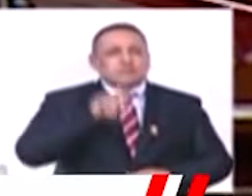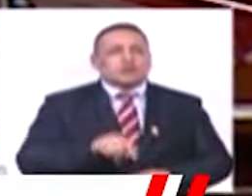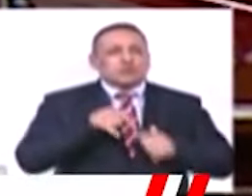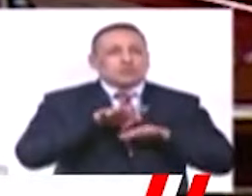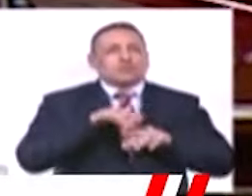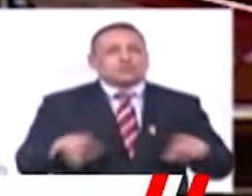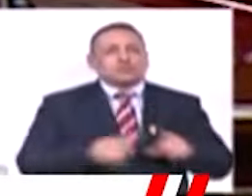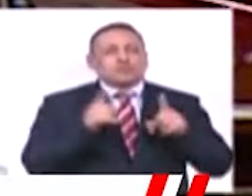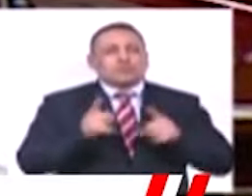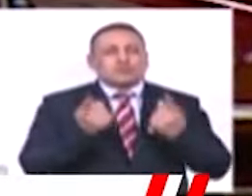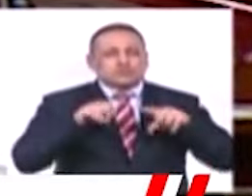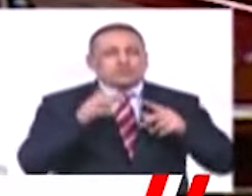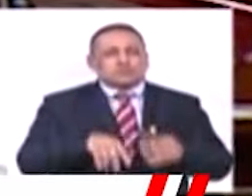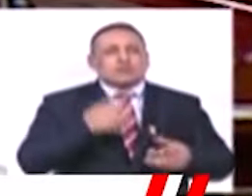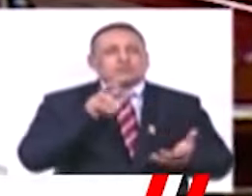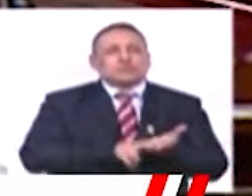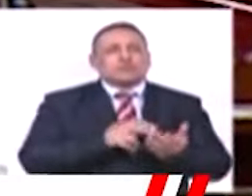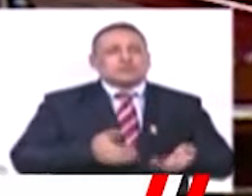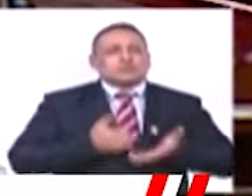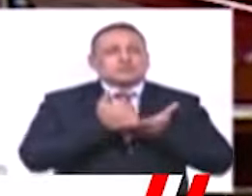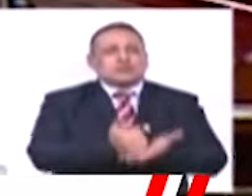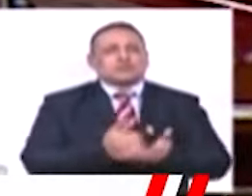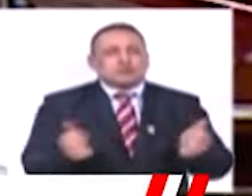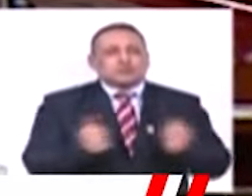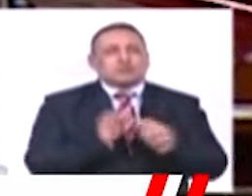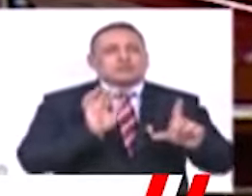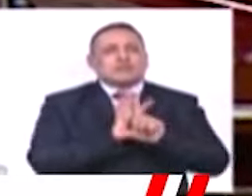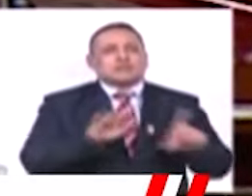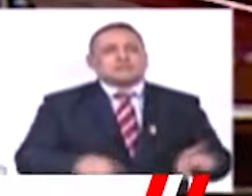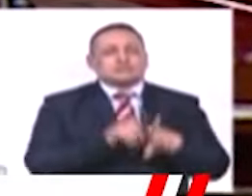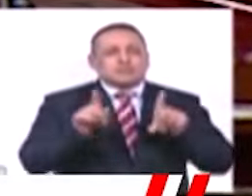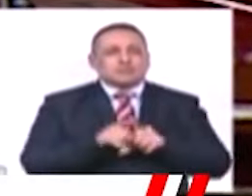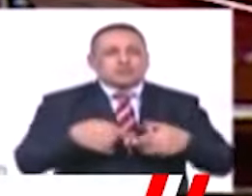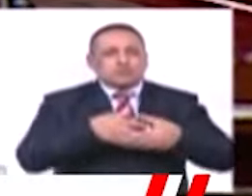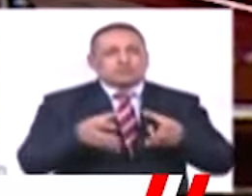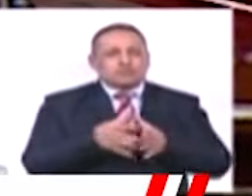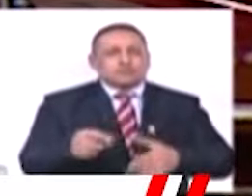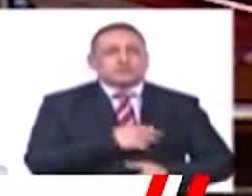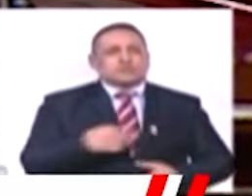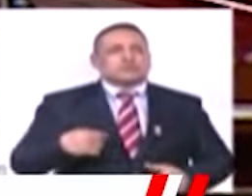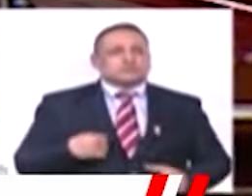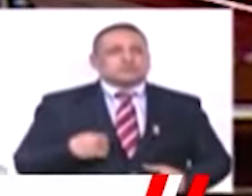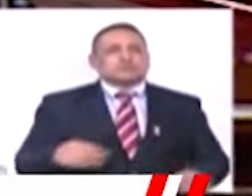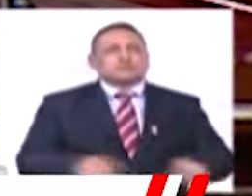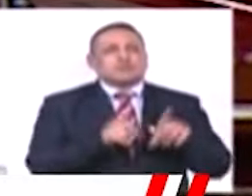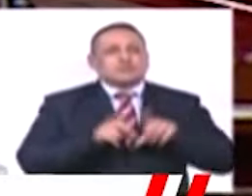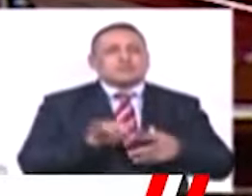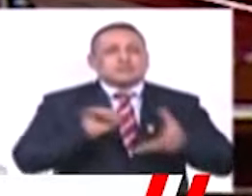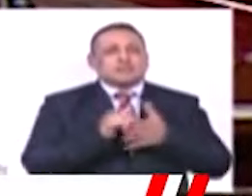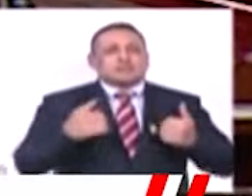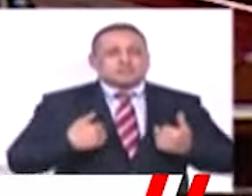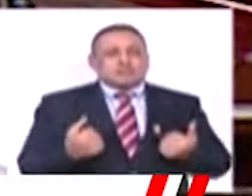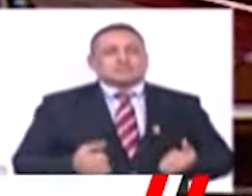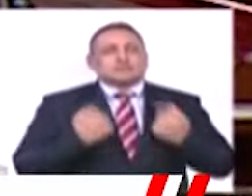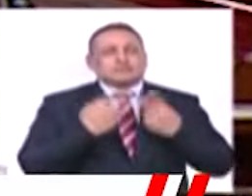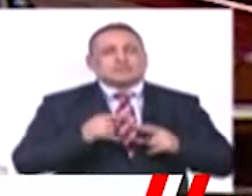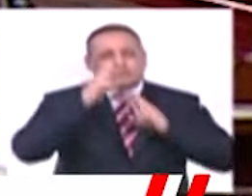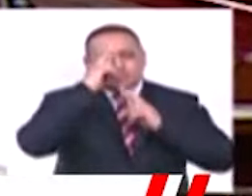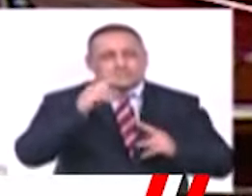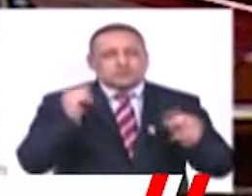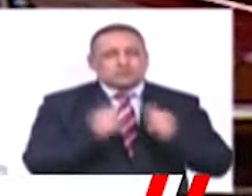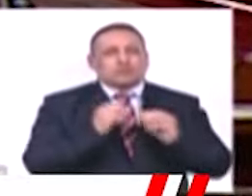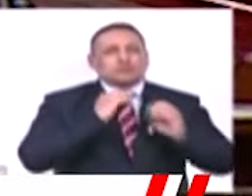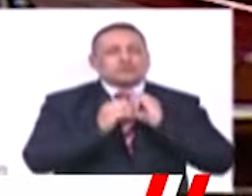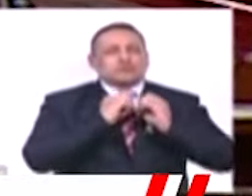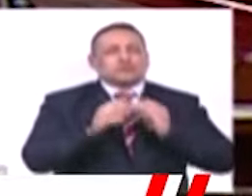1 de julio, cuando se aprobó delegar facultades legislativas al Poder Ejecutivo. Así también, respetando el